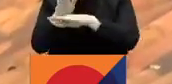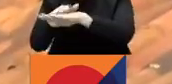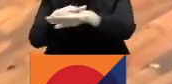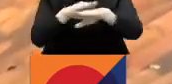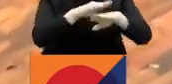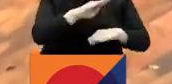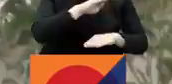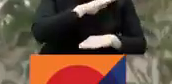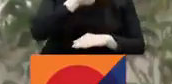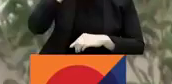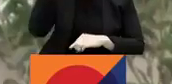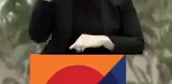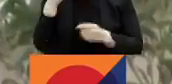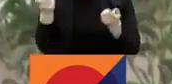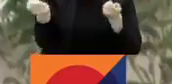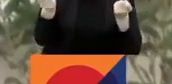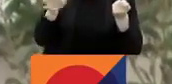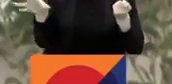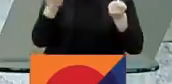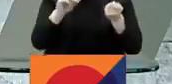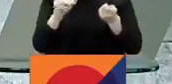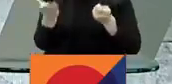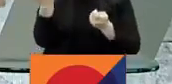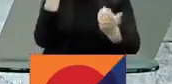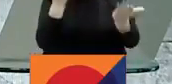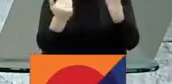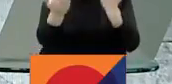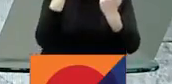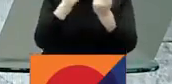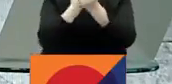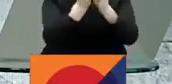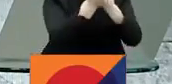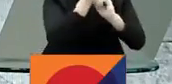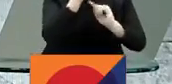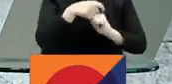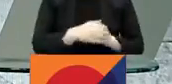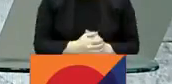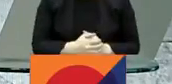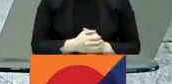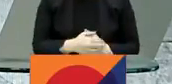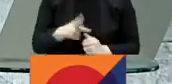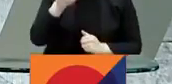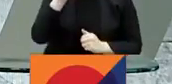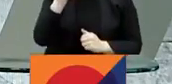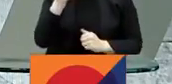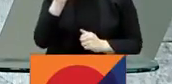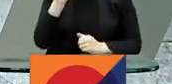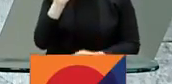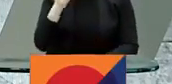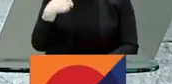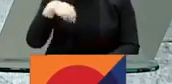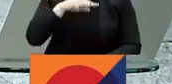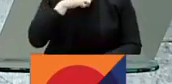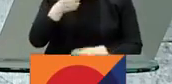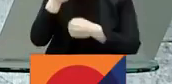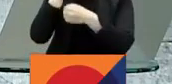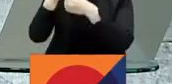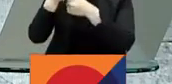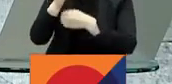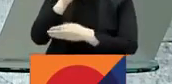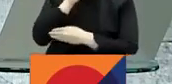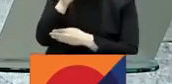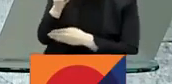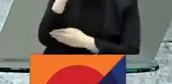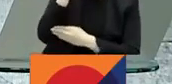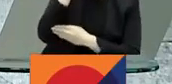del ámbito de sus competencias para controlar la misma. Y en RTVC Noticias hablamos con José Daniel Pineda, esposo de Ana Cecilia Niño,